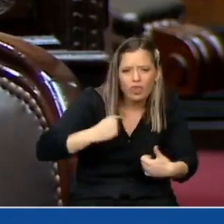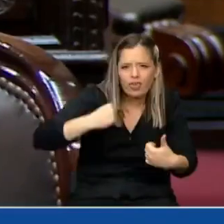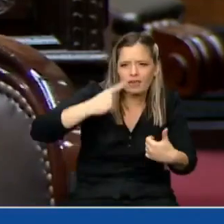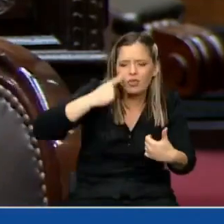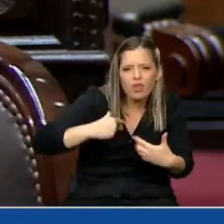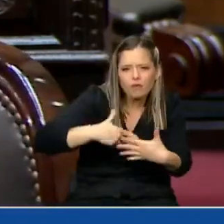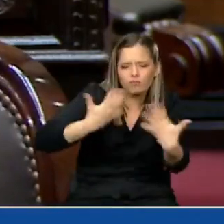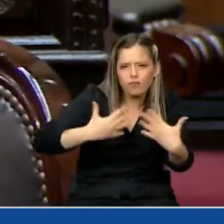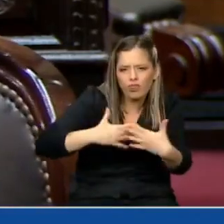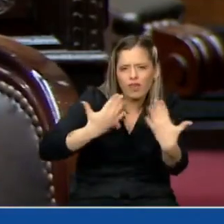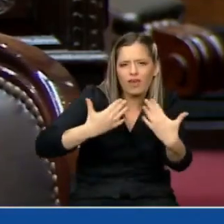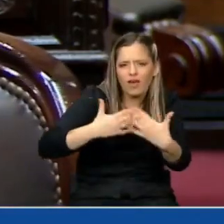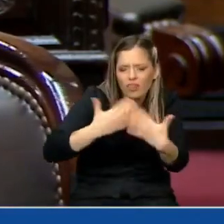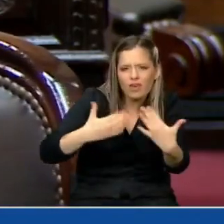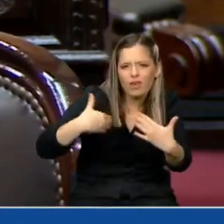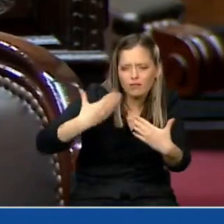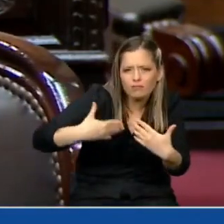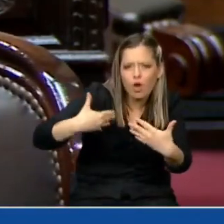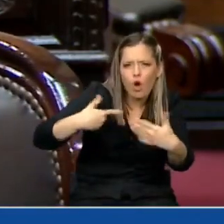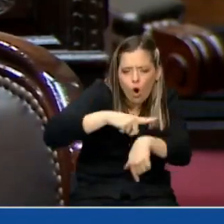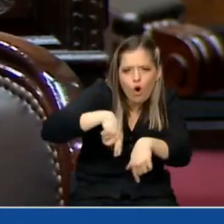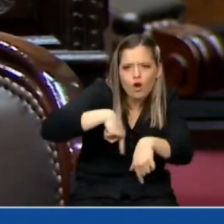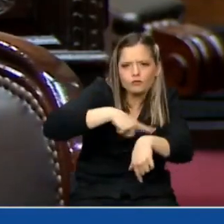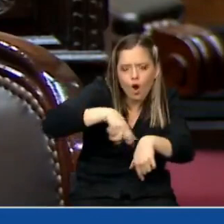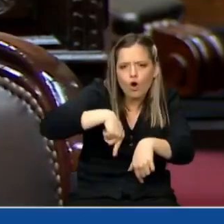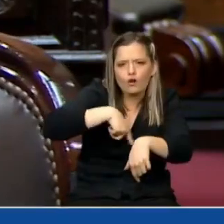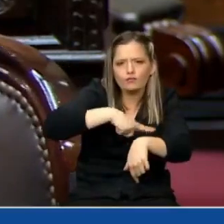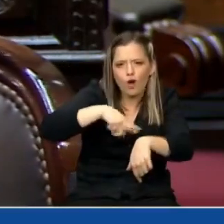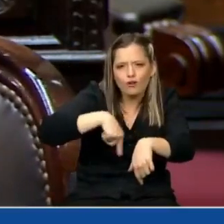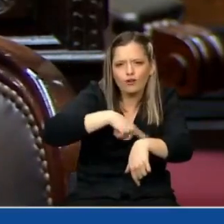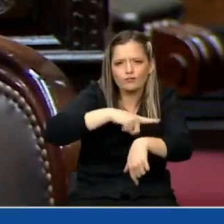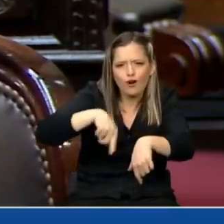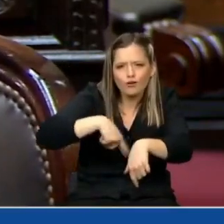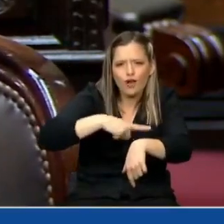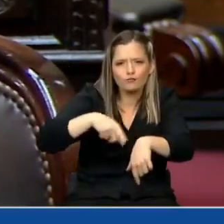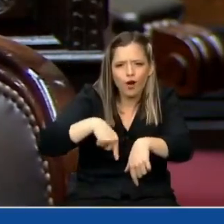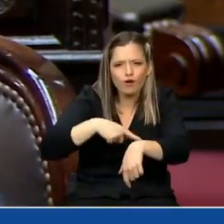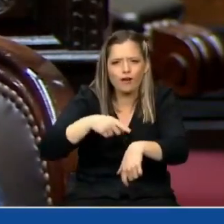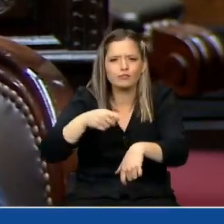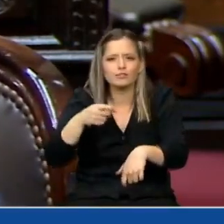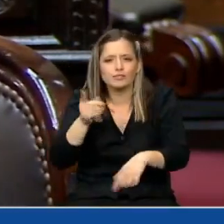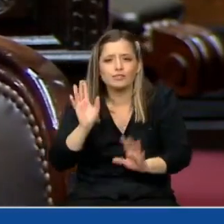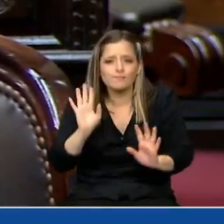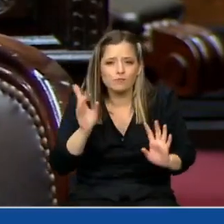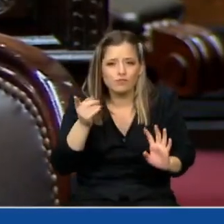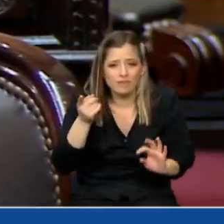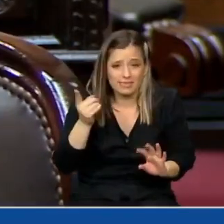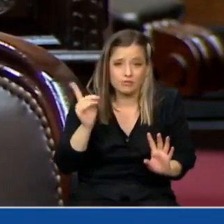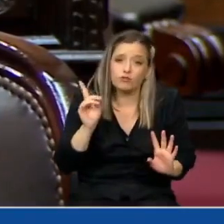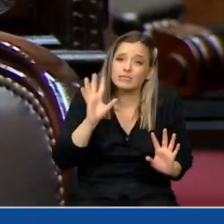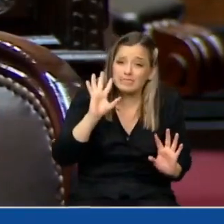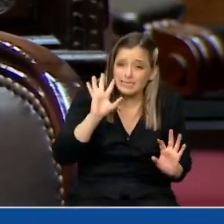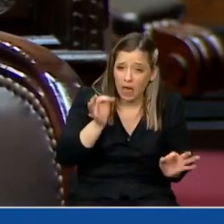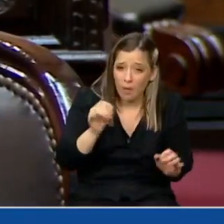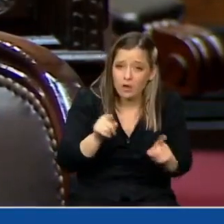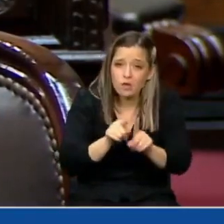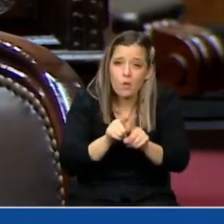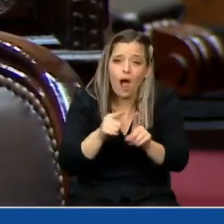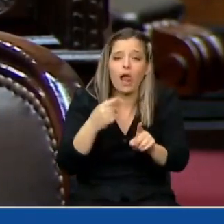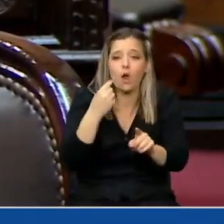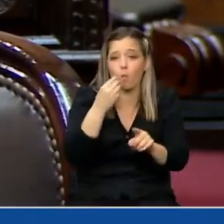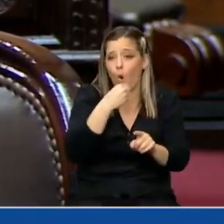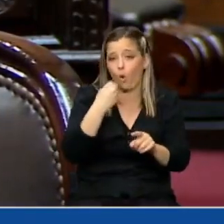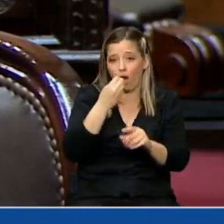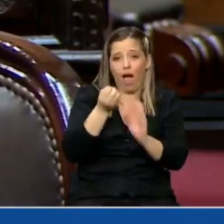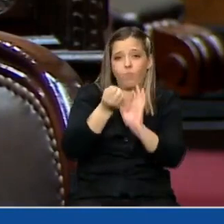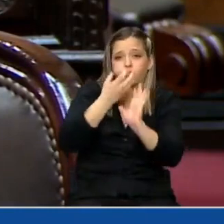y días y horas de submarino seco, no sé si lo conocen, te llenan la boca con gasa y te pegan